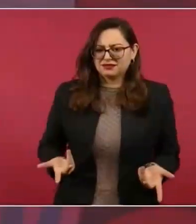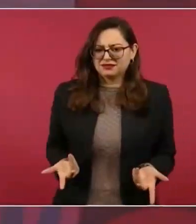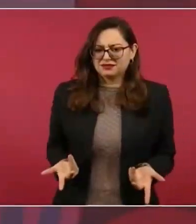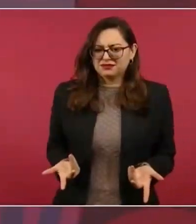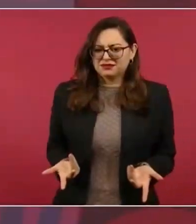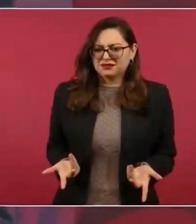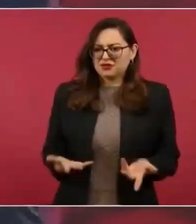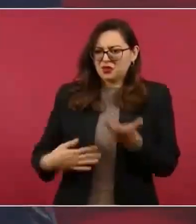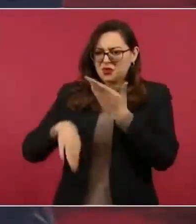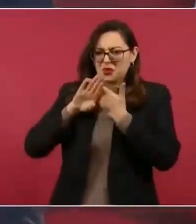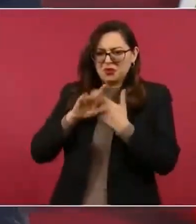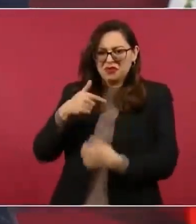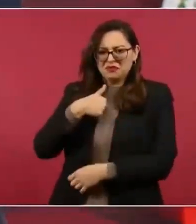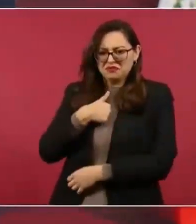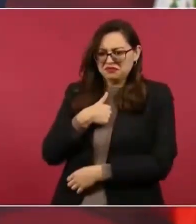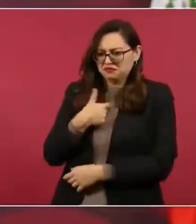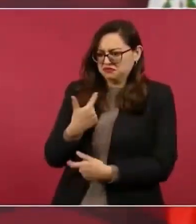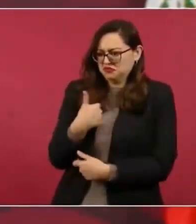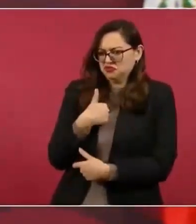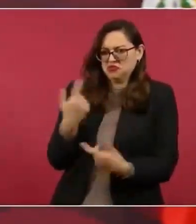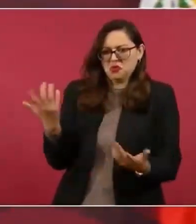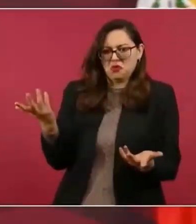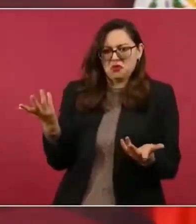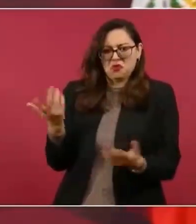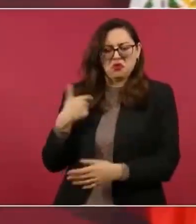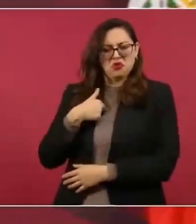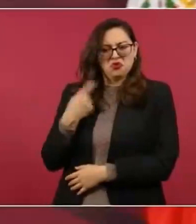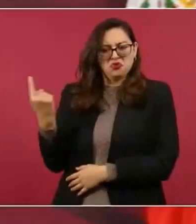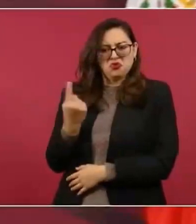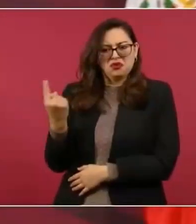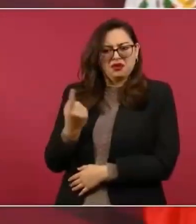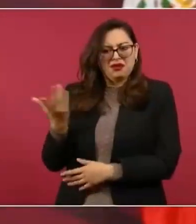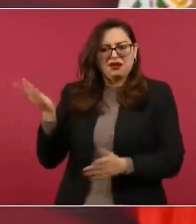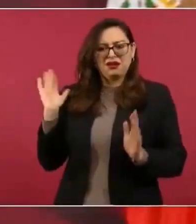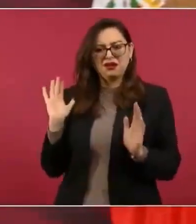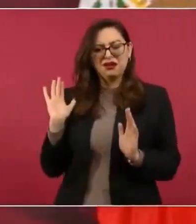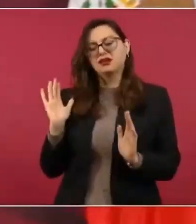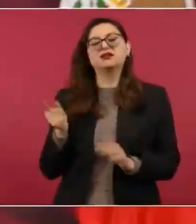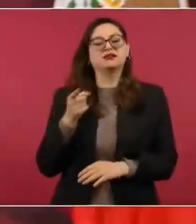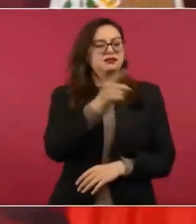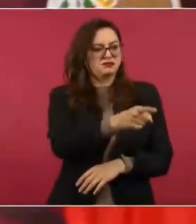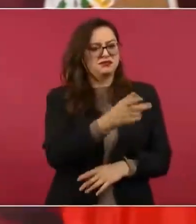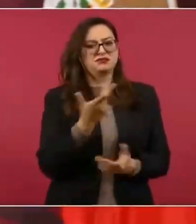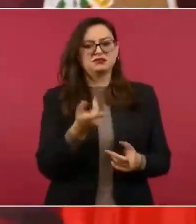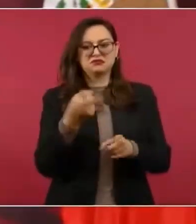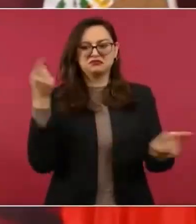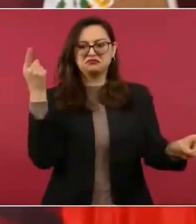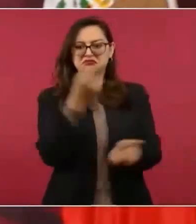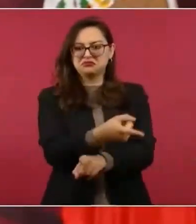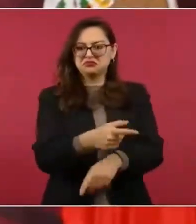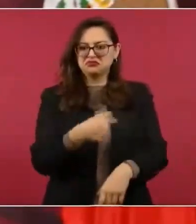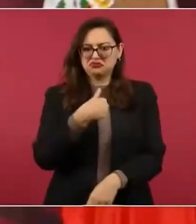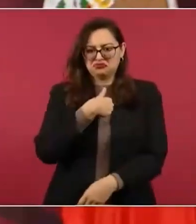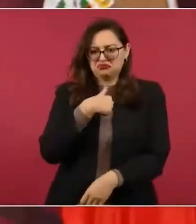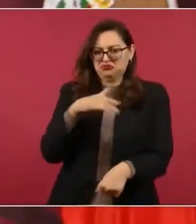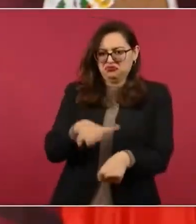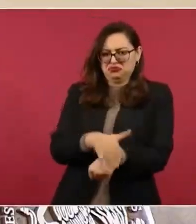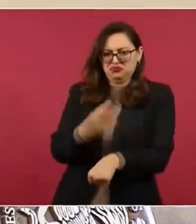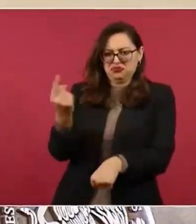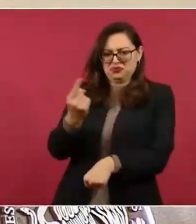se lanzan contra mí? Ahora sí que, como diría el mismo clásico, ¿y yo por qué?